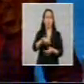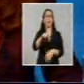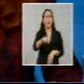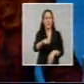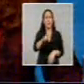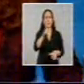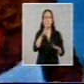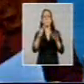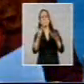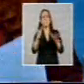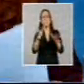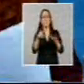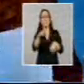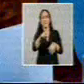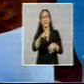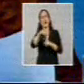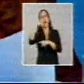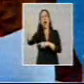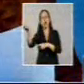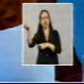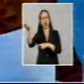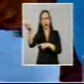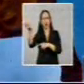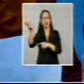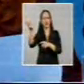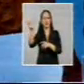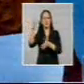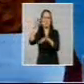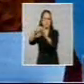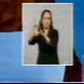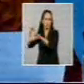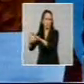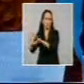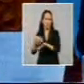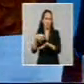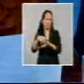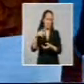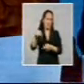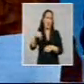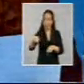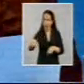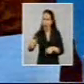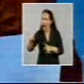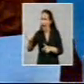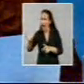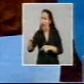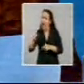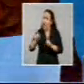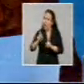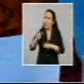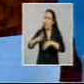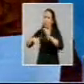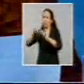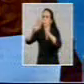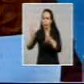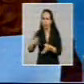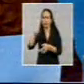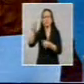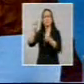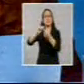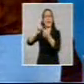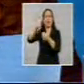similar a otros que se desarrollan, actualmente se están construyendo en Santiago del